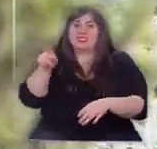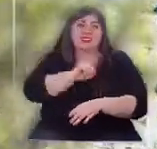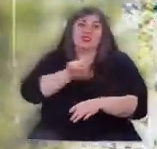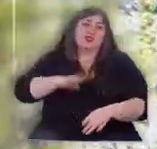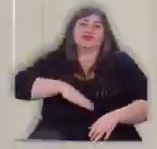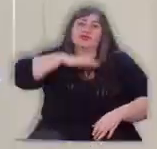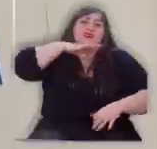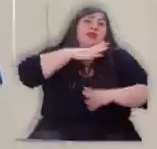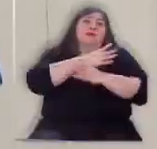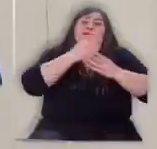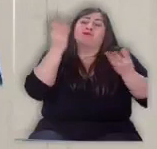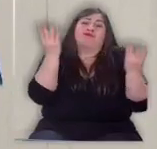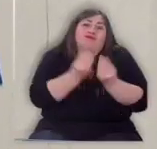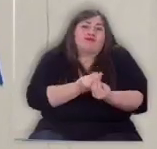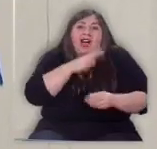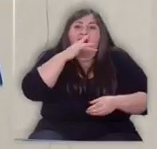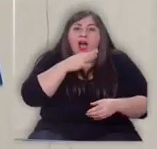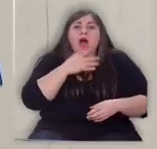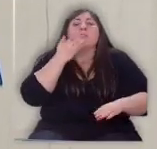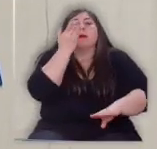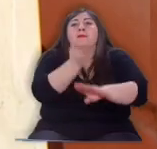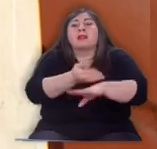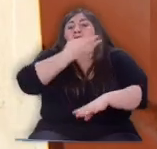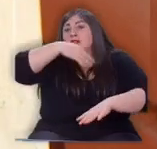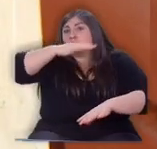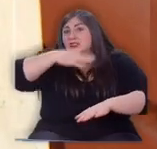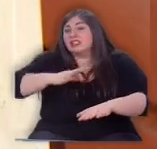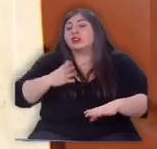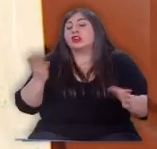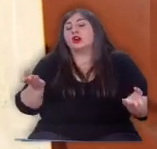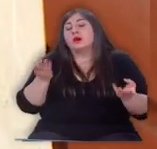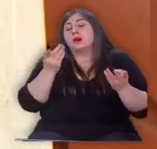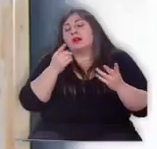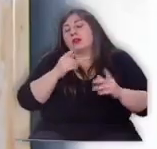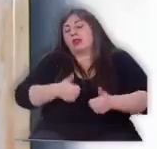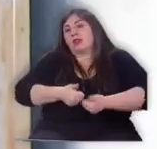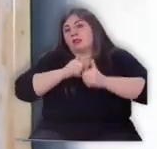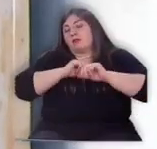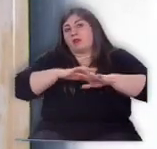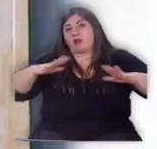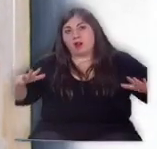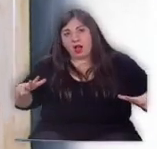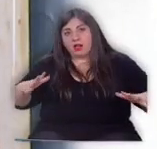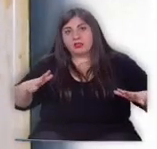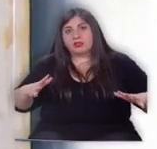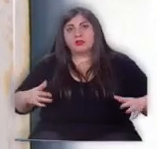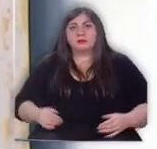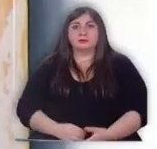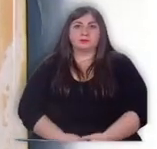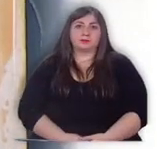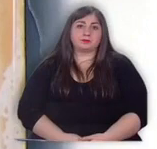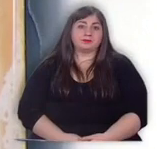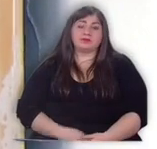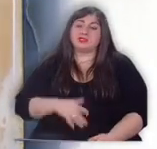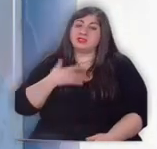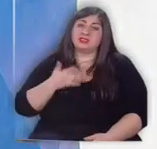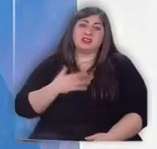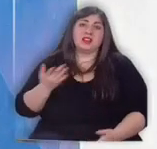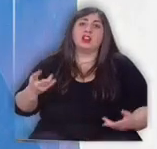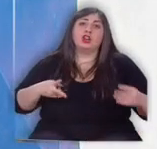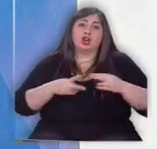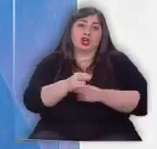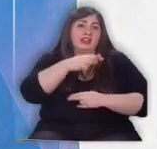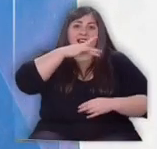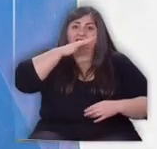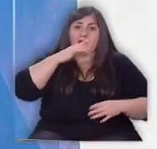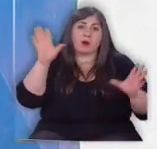abasto con la escasez hídrica. Seguir los consejos para prevenir contagios es un desafío mayor. Lamentablemente hemos tenido que cortar el agua en la noche